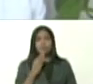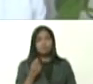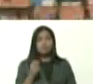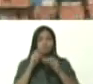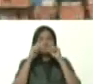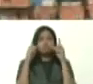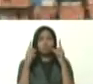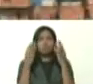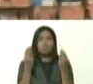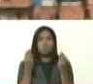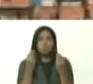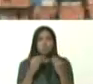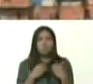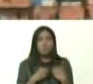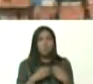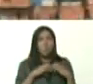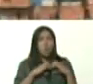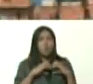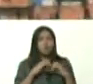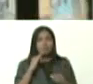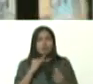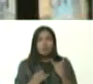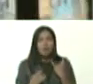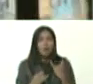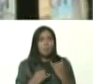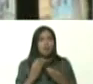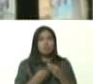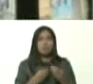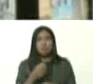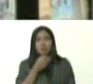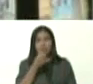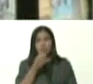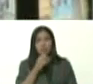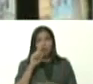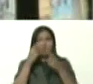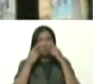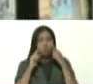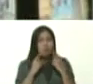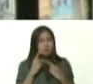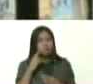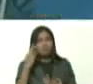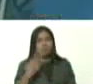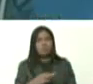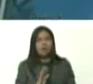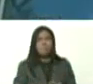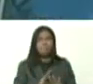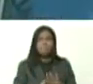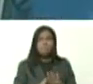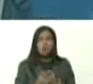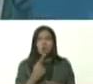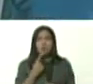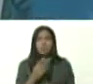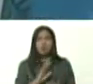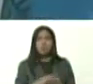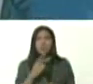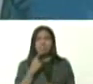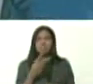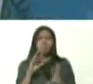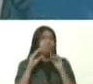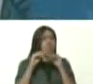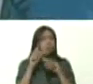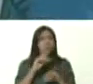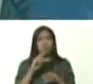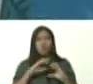impactantes, que fue con el corazón, terminamos haciendo las entrevistas y llorando. Porque, y no lo digo así por decirlo, porque eso fue